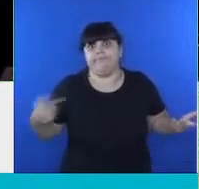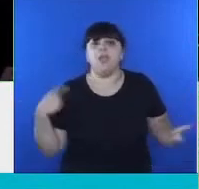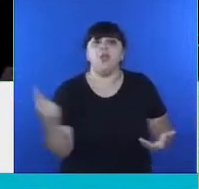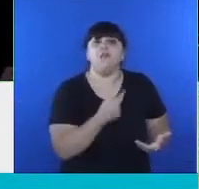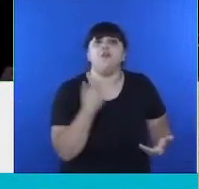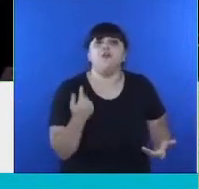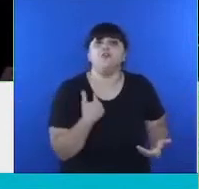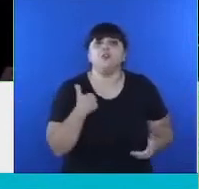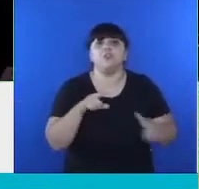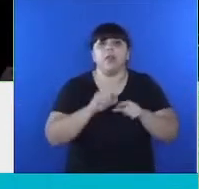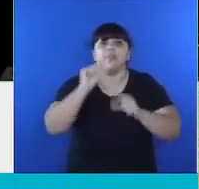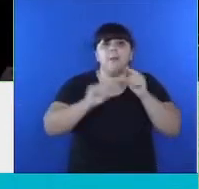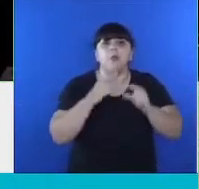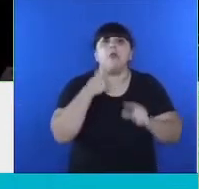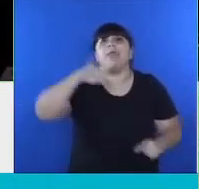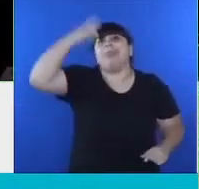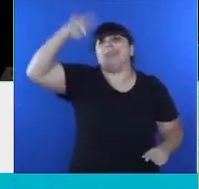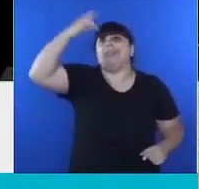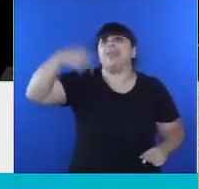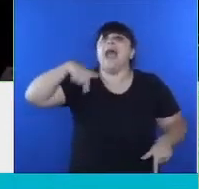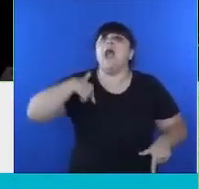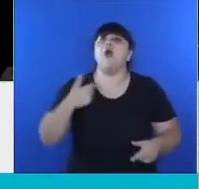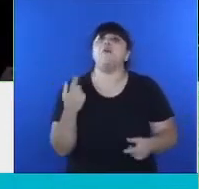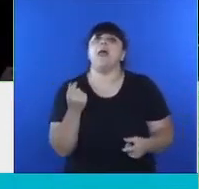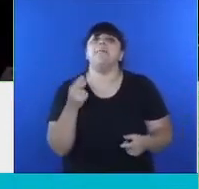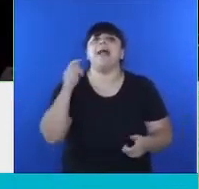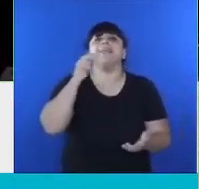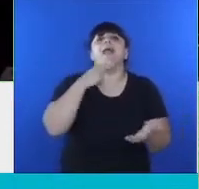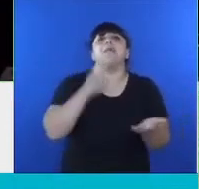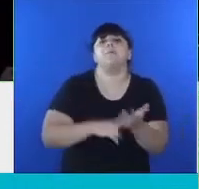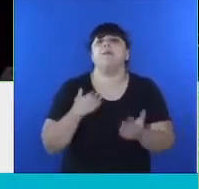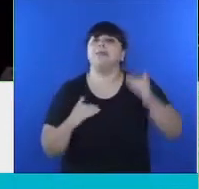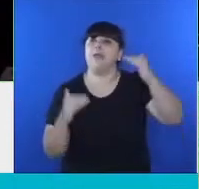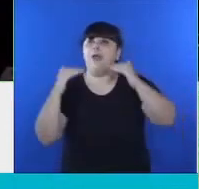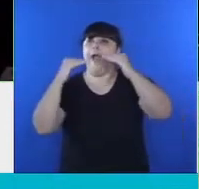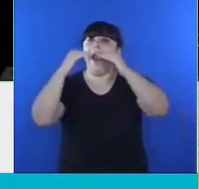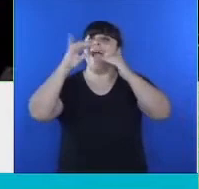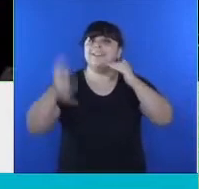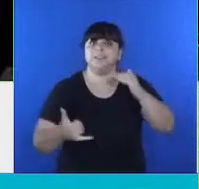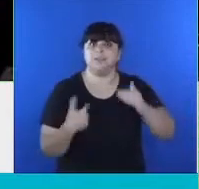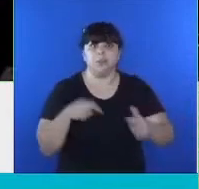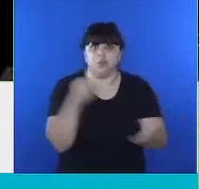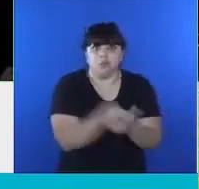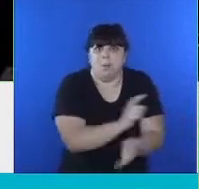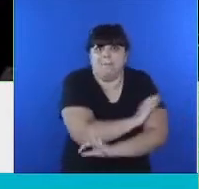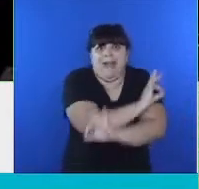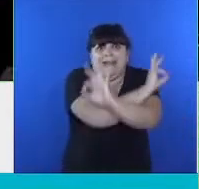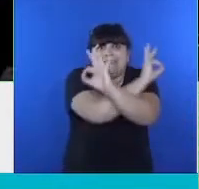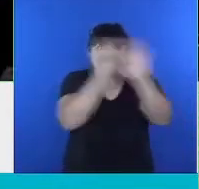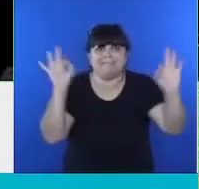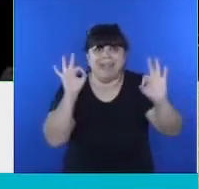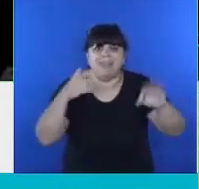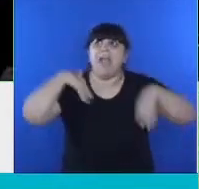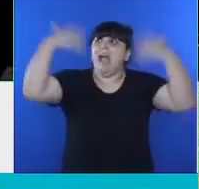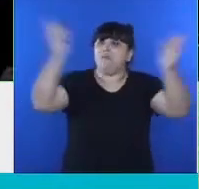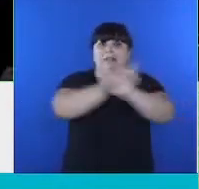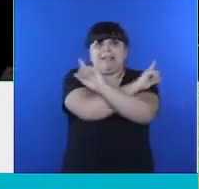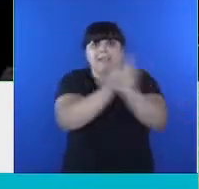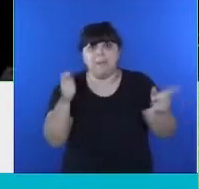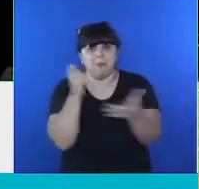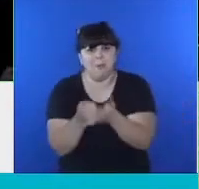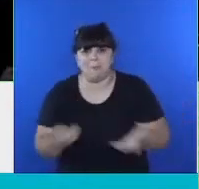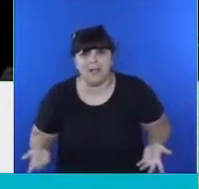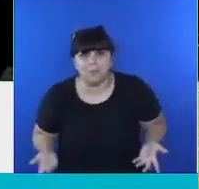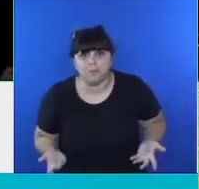a ir obteniendo ese número de mentiroso del equilibrio fiscal? Si ni siquiera pagamos tampoco a las importaciones, a los